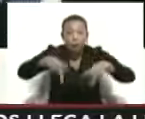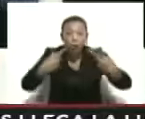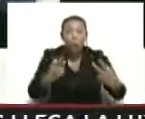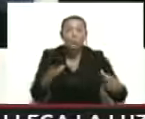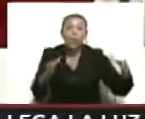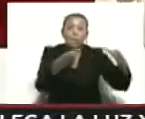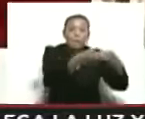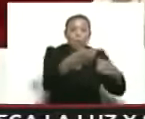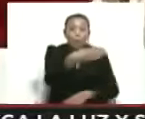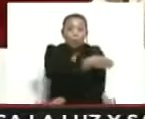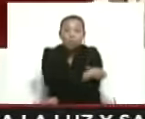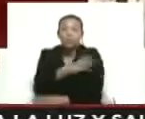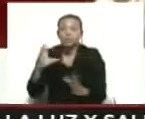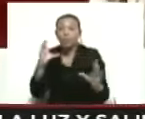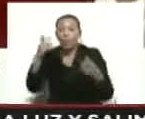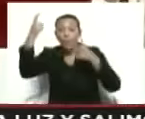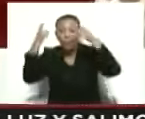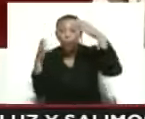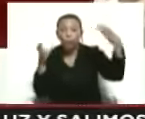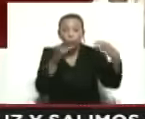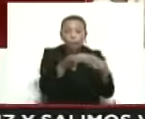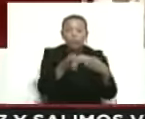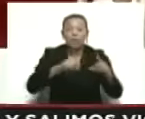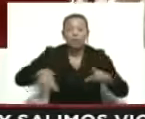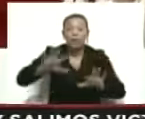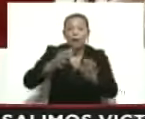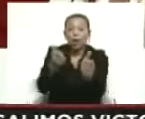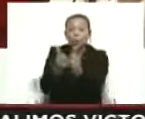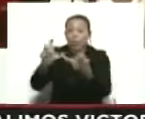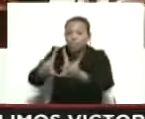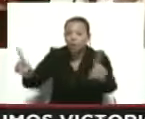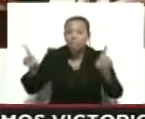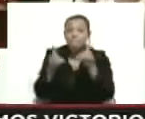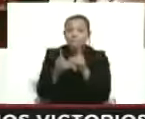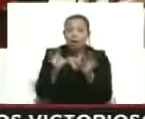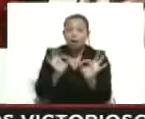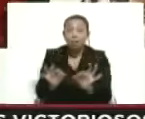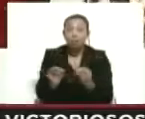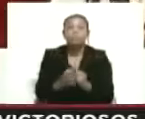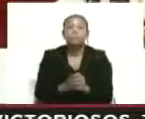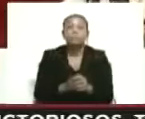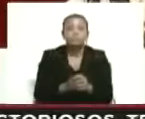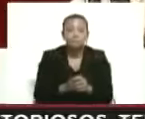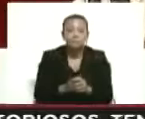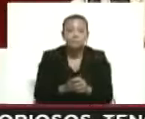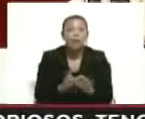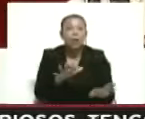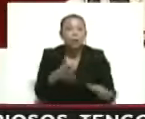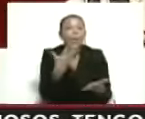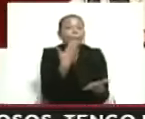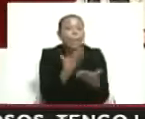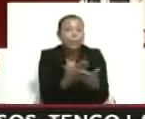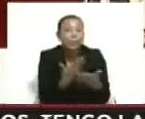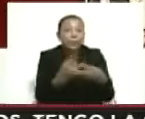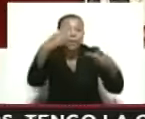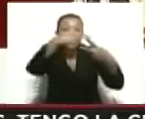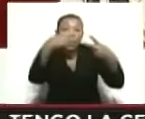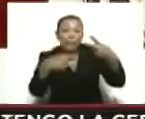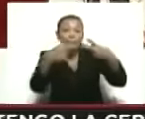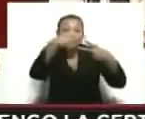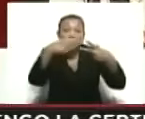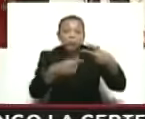Reconciliación Nacional, coordinador del despacho de la Presidencia de la Asamblea Nacional. Hacemos esta propuesta, director de